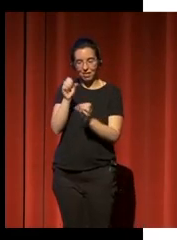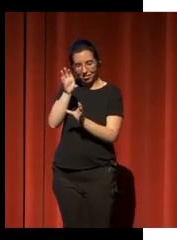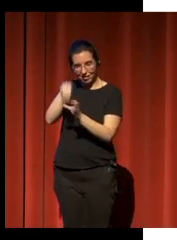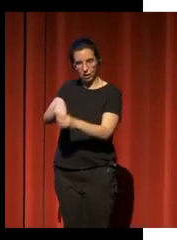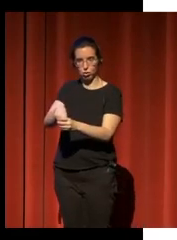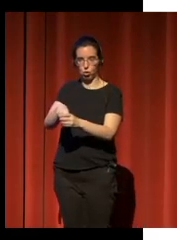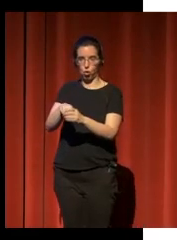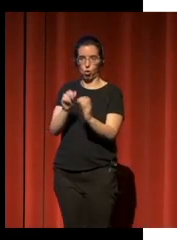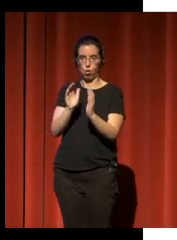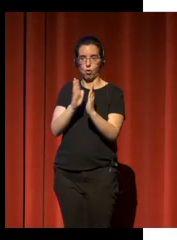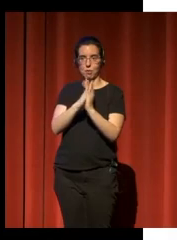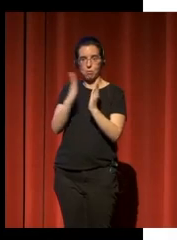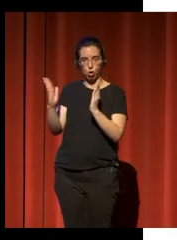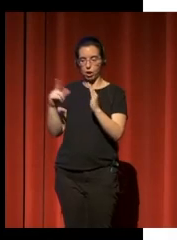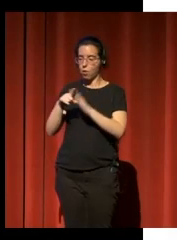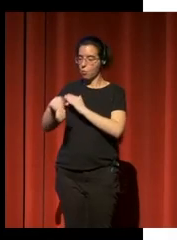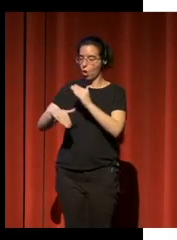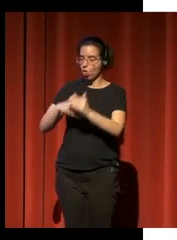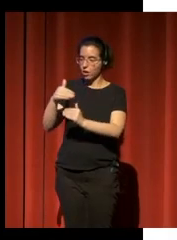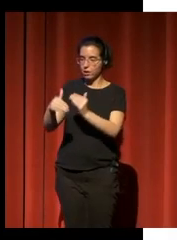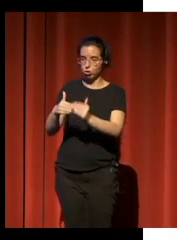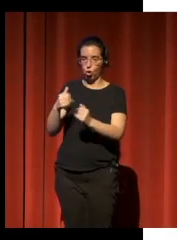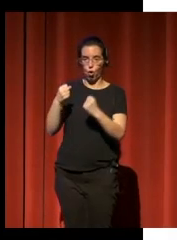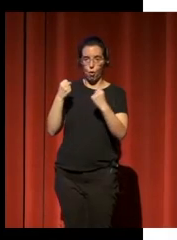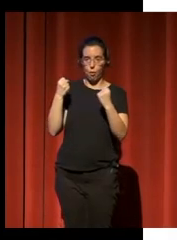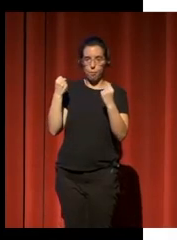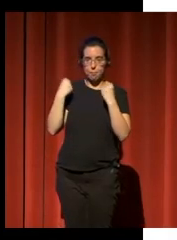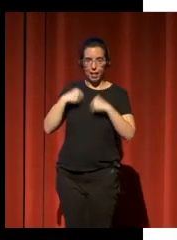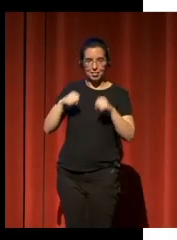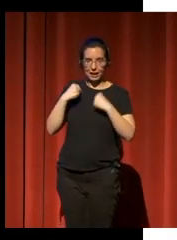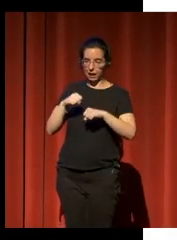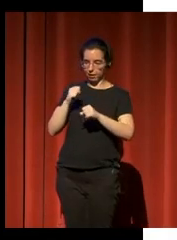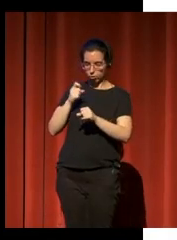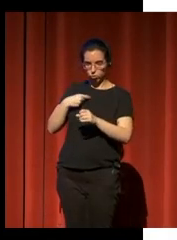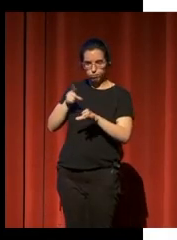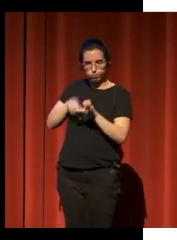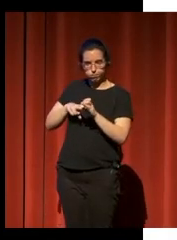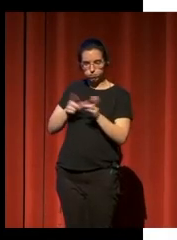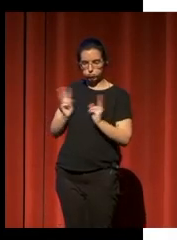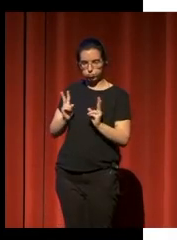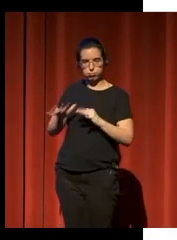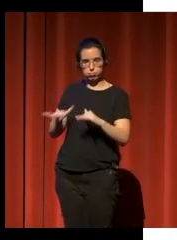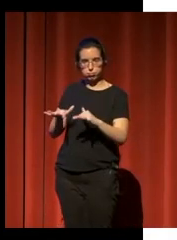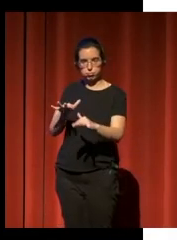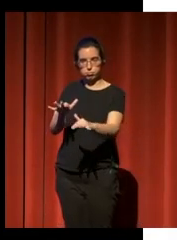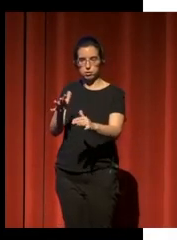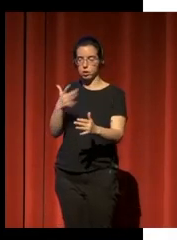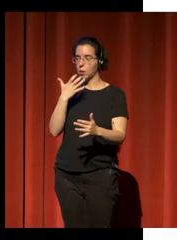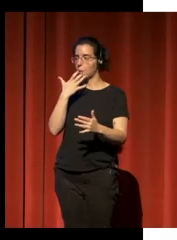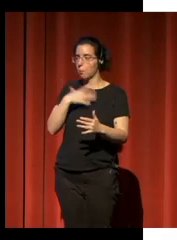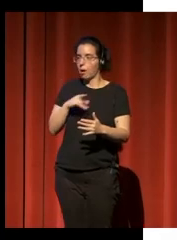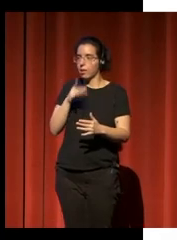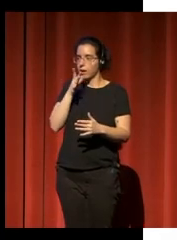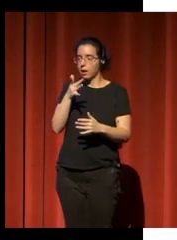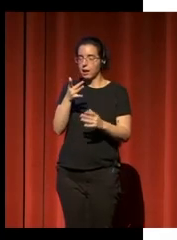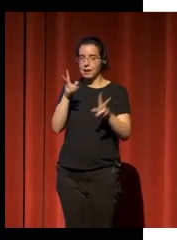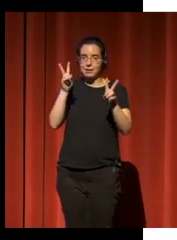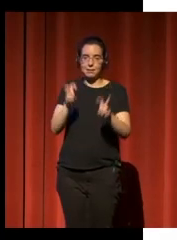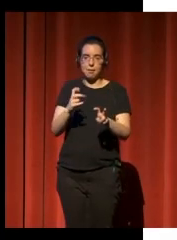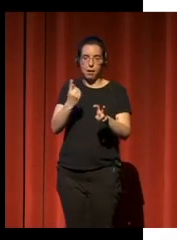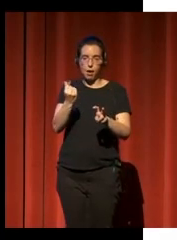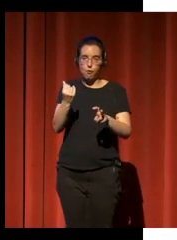biblioteca de un proceso o de una práctica que tiene que que puede tener que ver con la adquisición de fondos con la